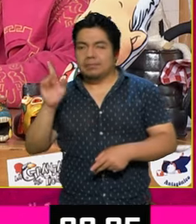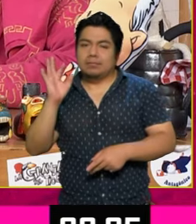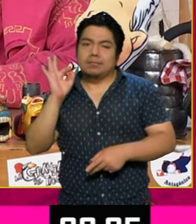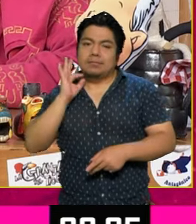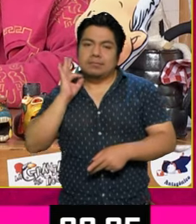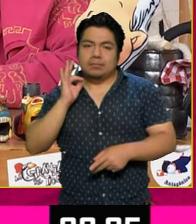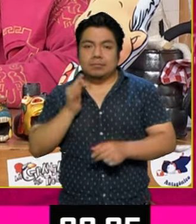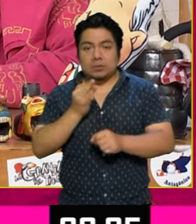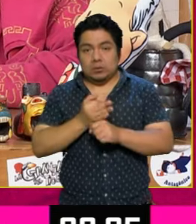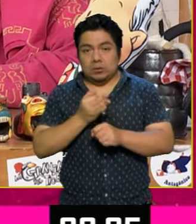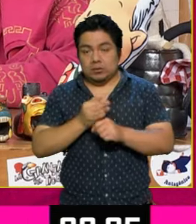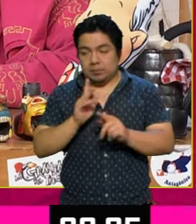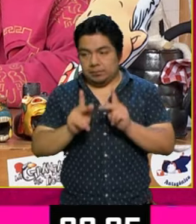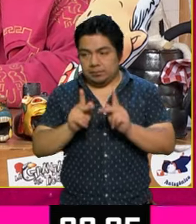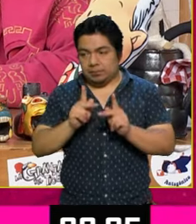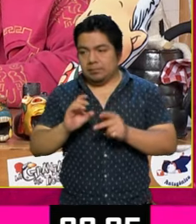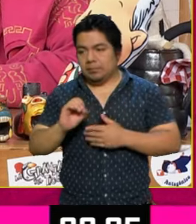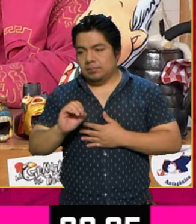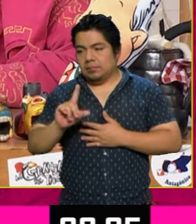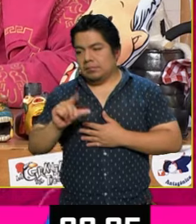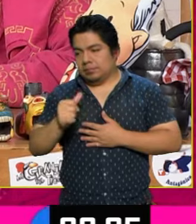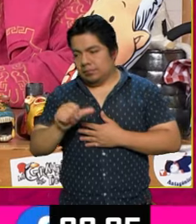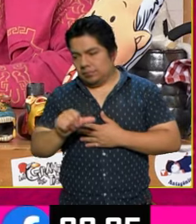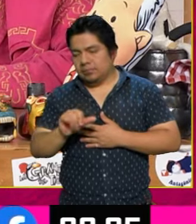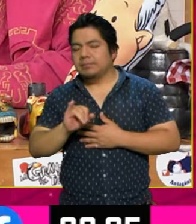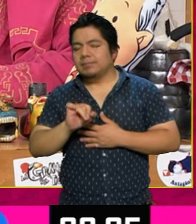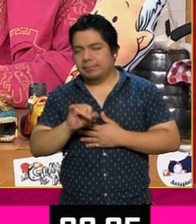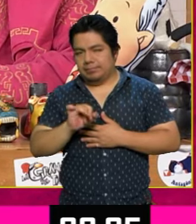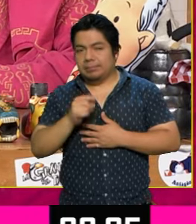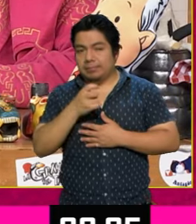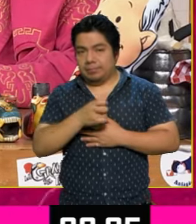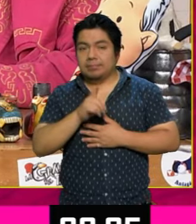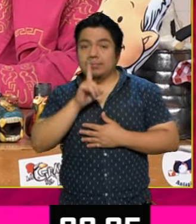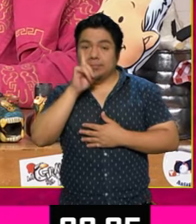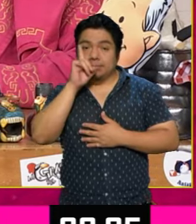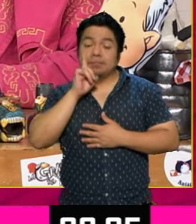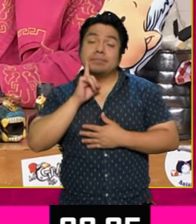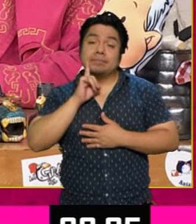con doña Olga Sánchez Cordero, ella dice sí. Y seguro por ser mujer,